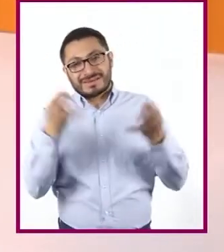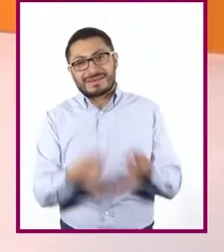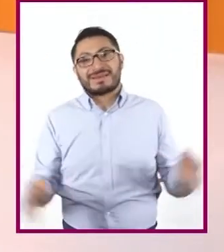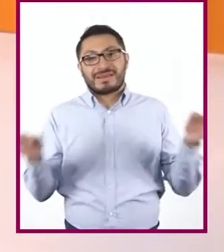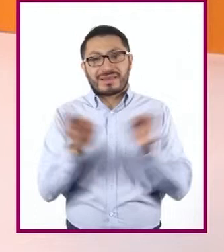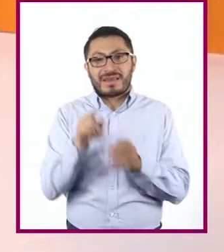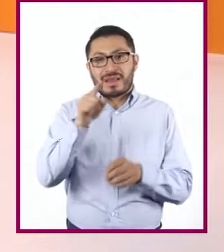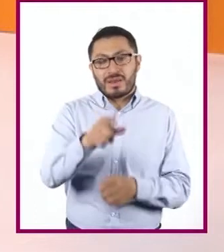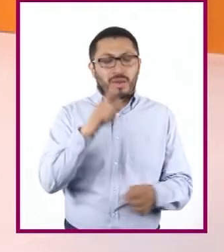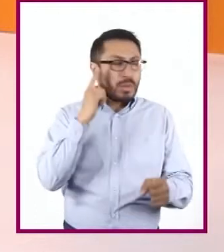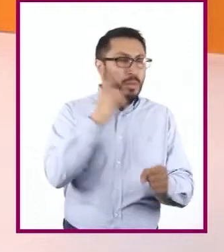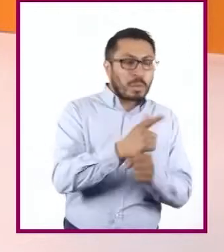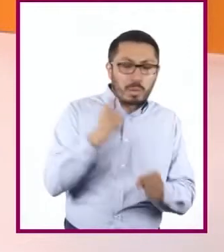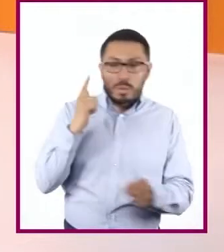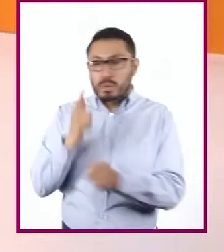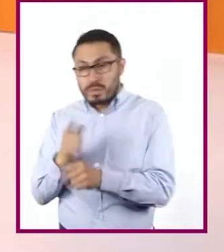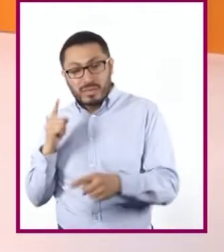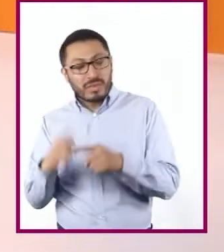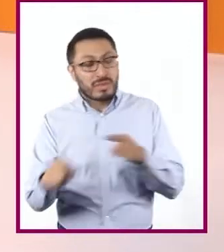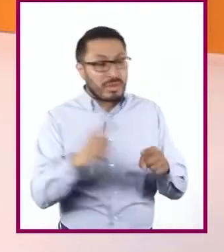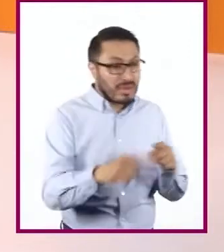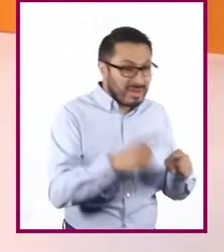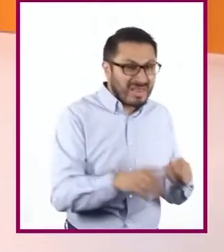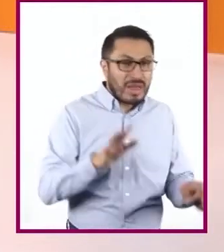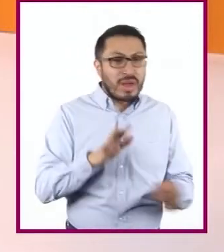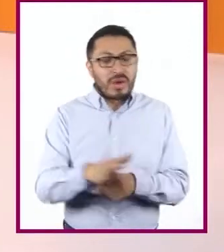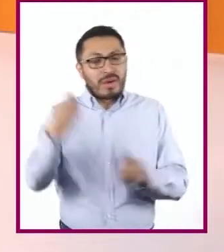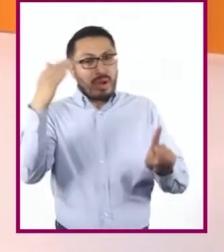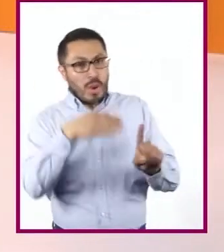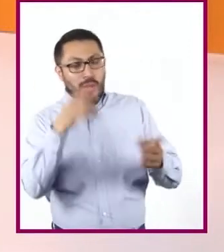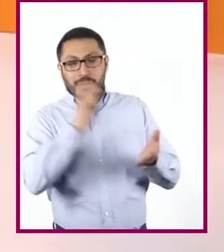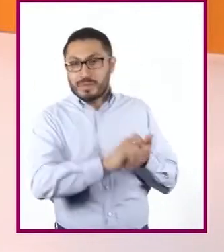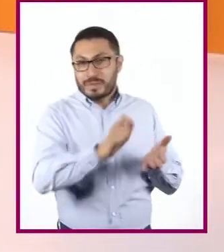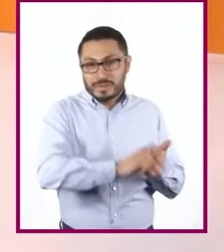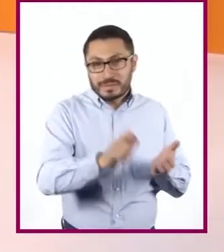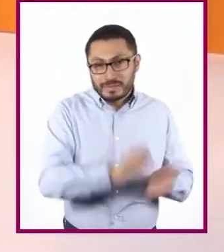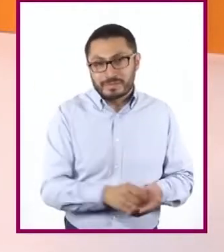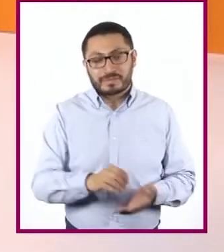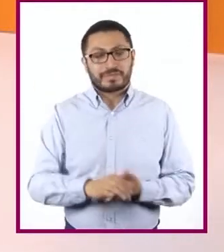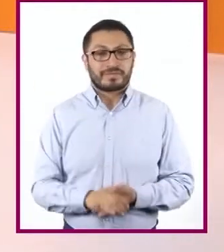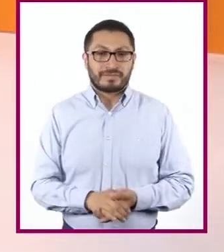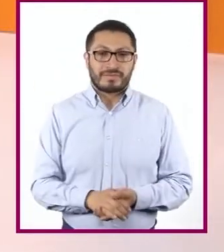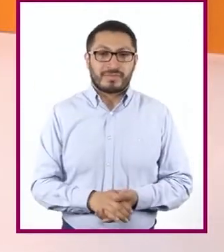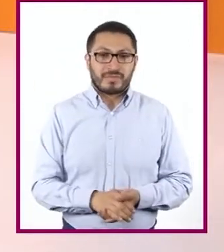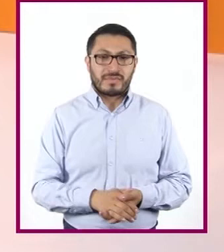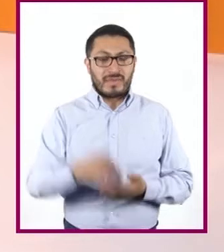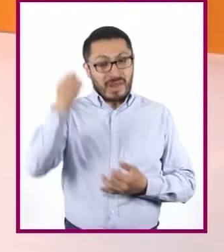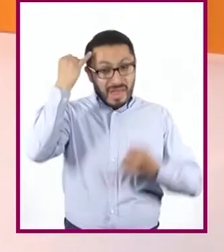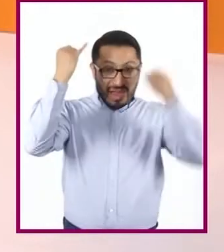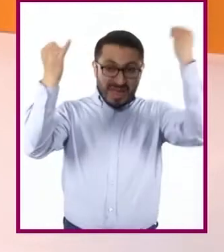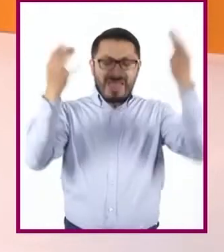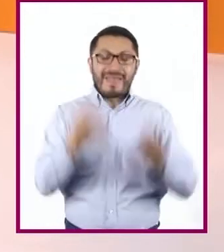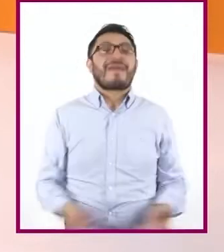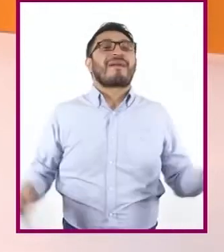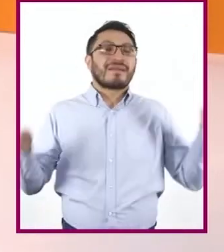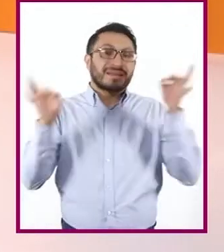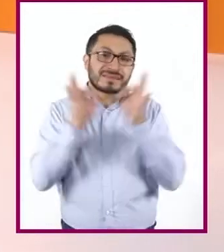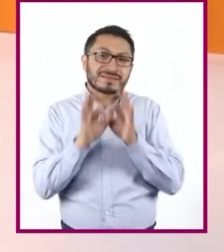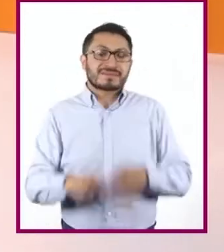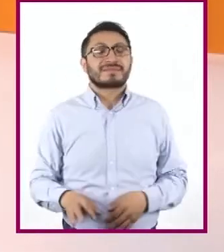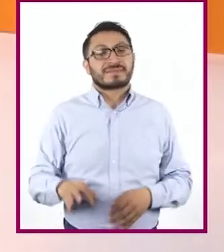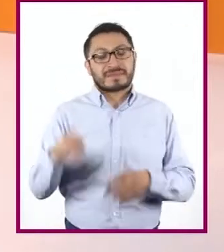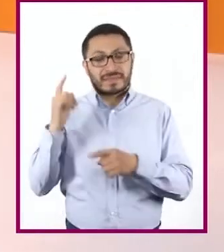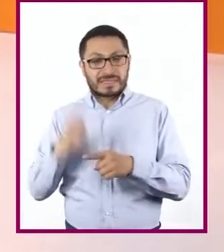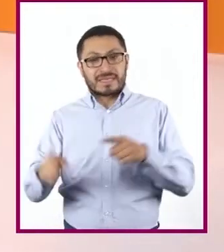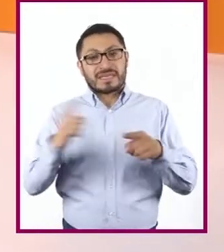distinguir qué es lo que la autora o el autor quisieron transmitir, primordialmente, sus ideas principales, de otros